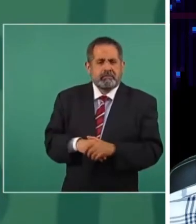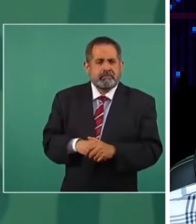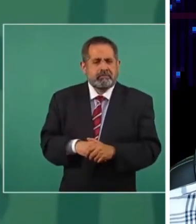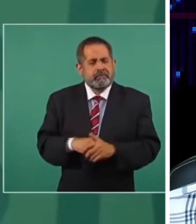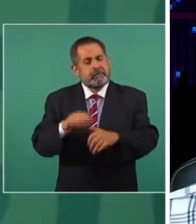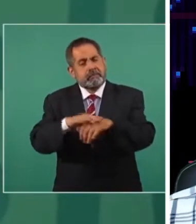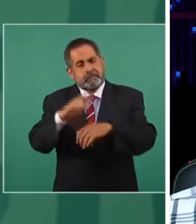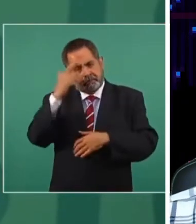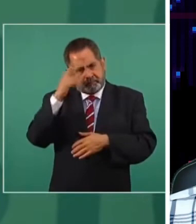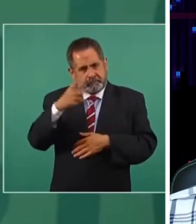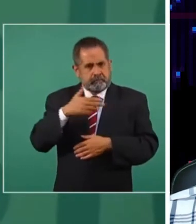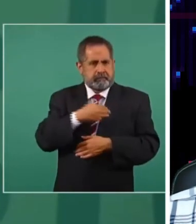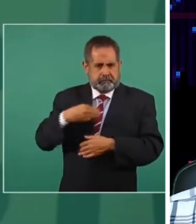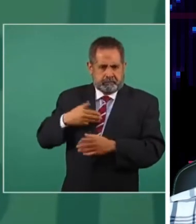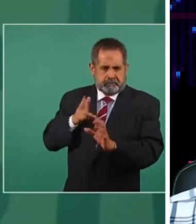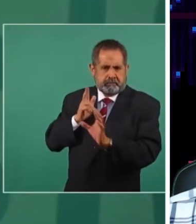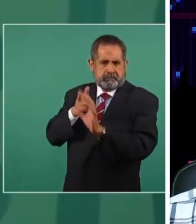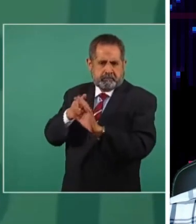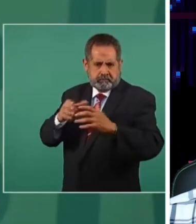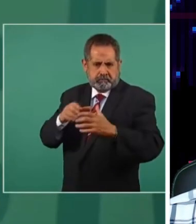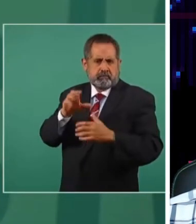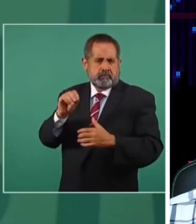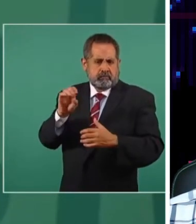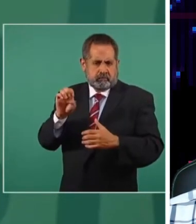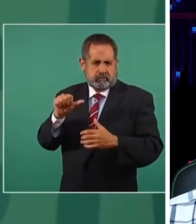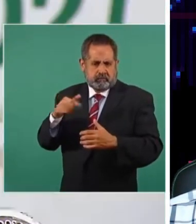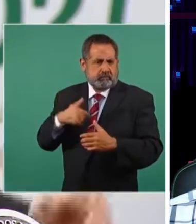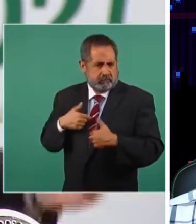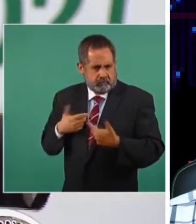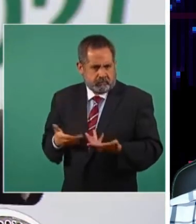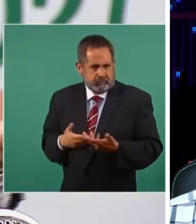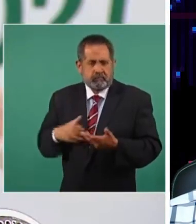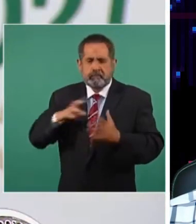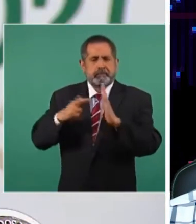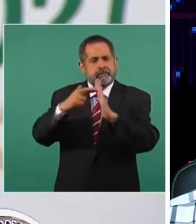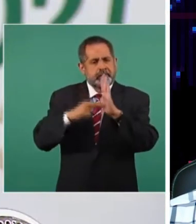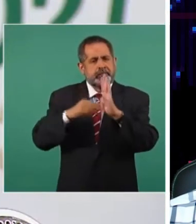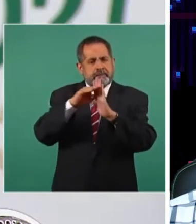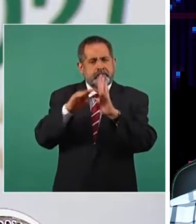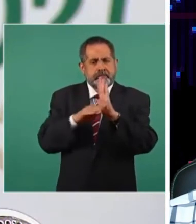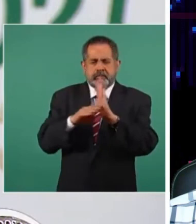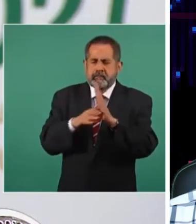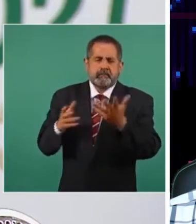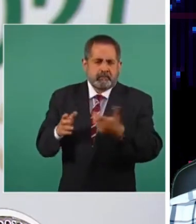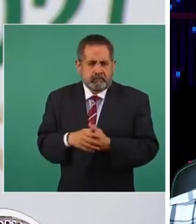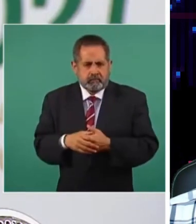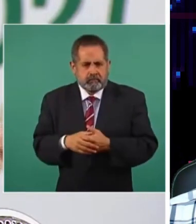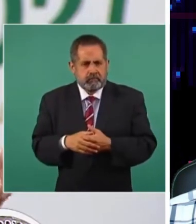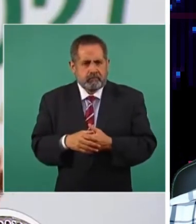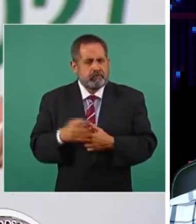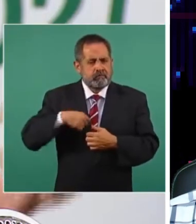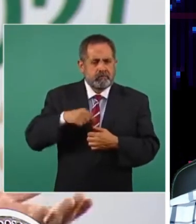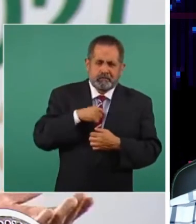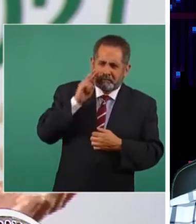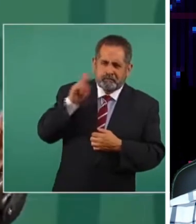Les recuerdo que México es miembro de la OEA y hay una regulación de ese tipo de misiones. Claro que la vemos,